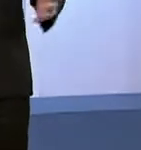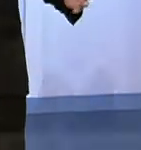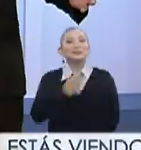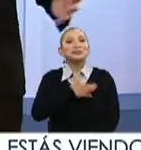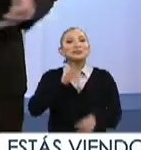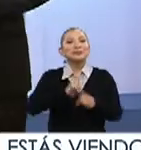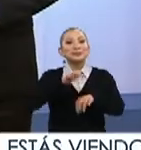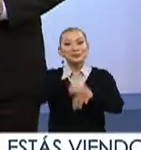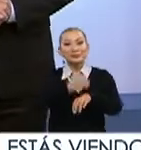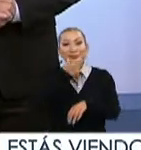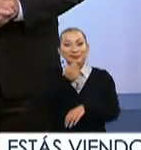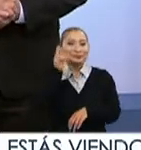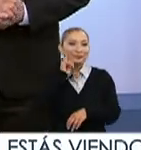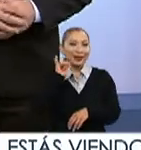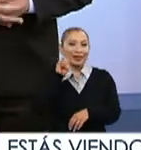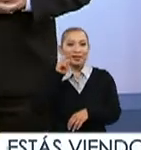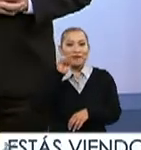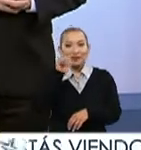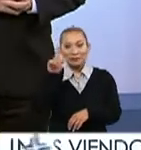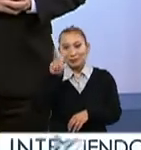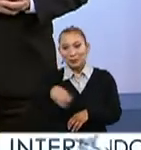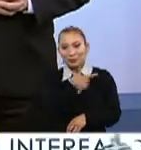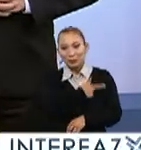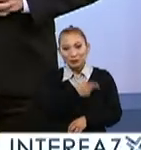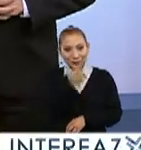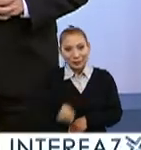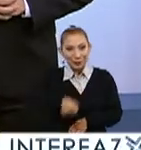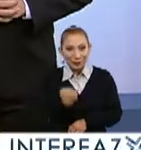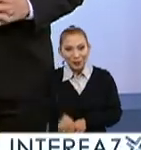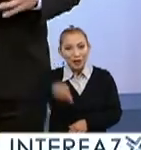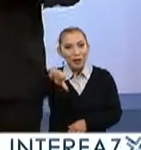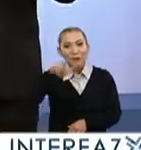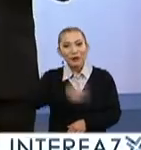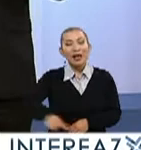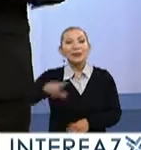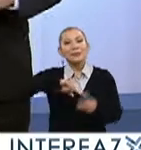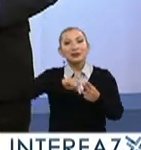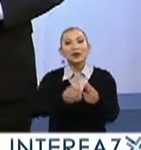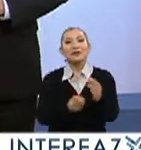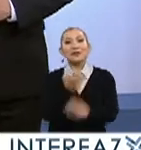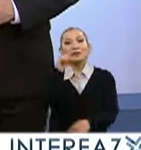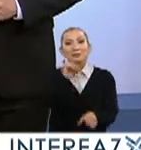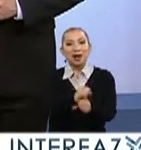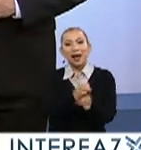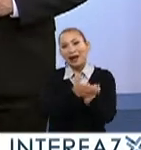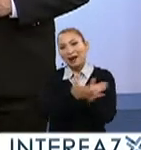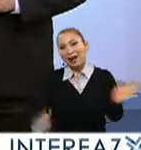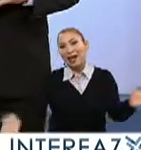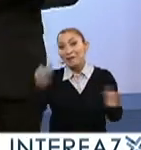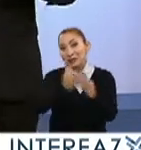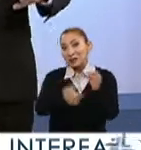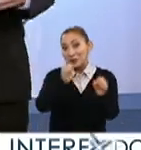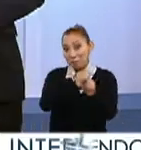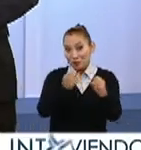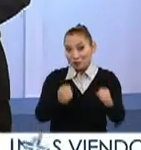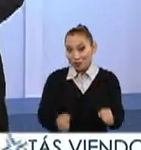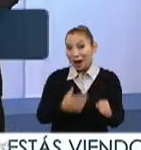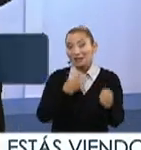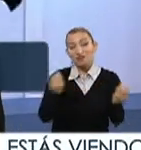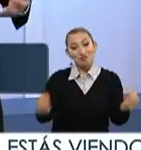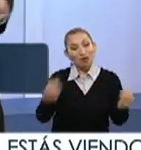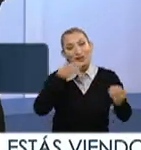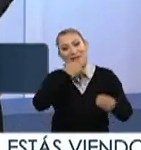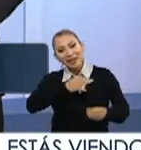Muy buenos días, amigos y amigas de Interfaz. Es un verdadero gusto saludarlos. Hoy lunes iniciar una nueva semana después de un fin de semana intenso,